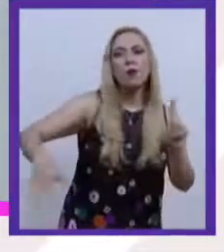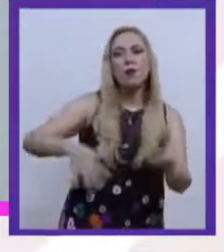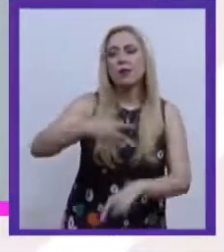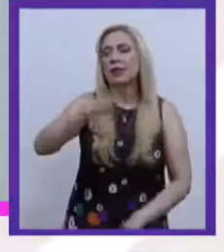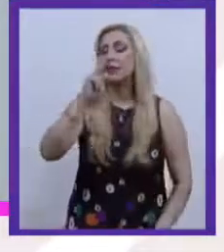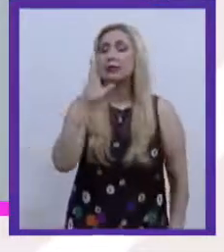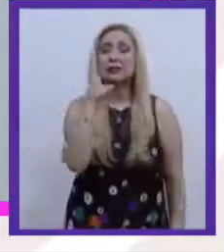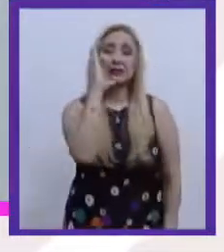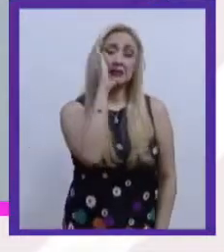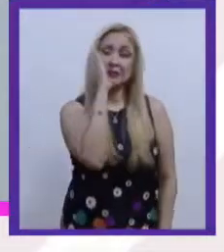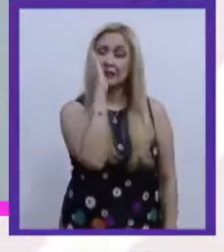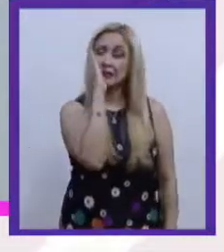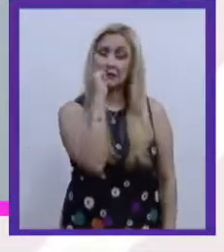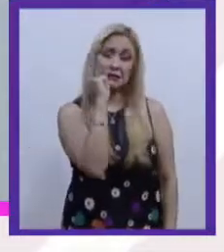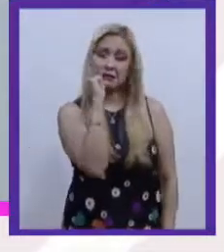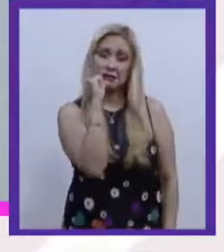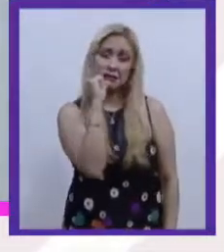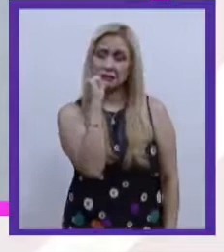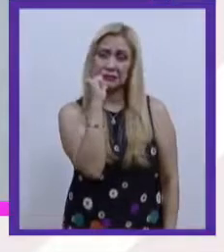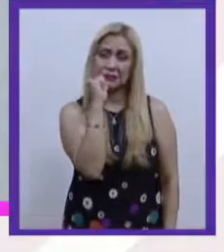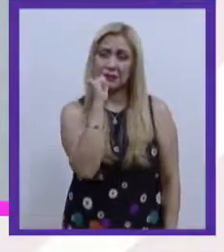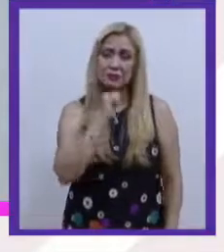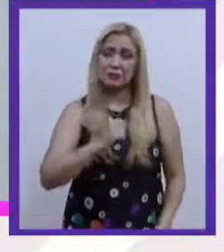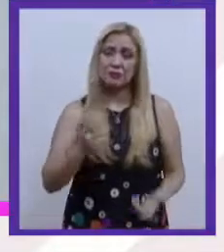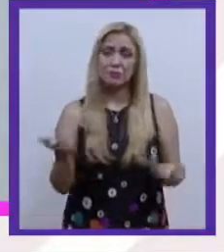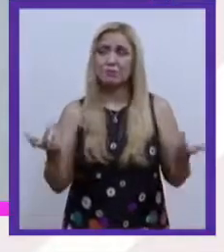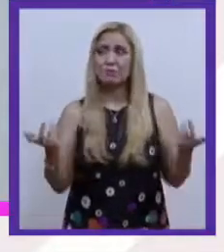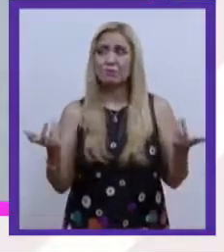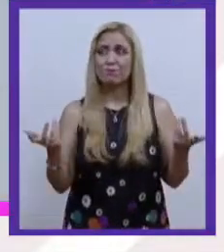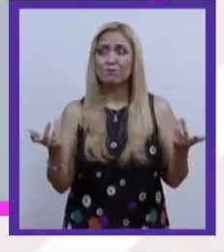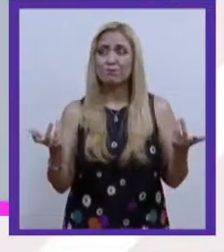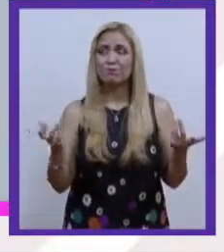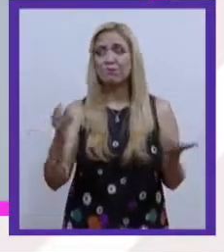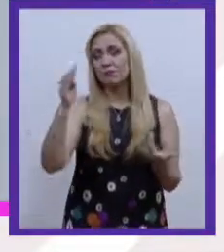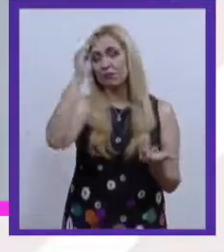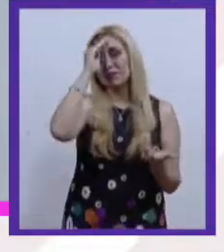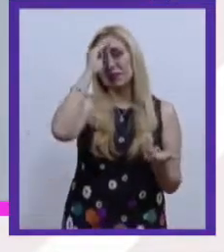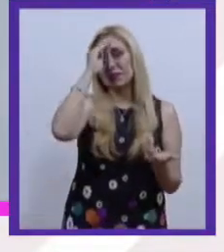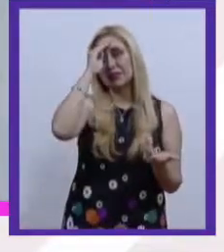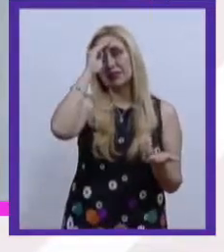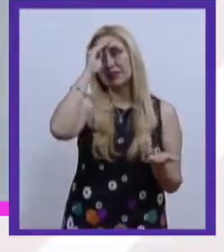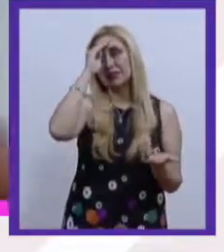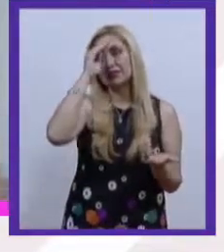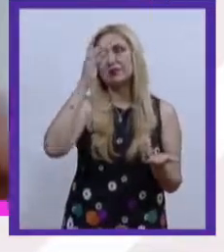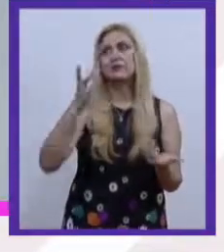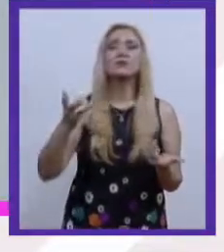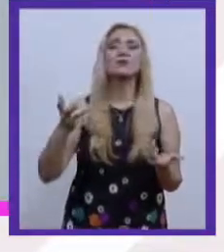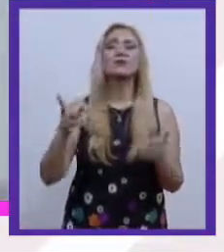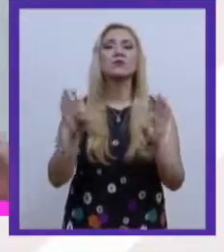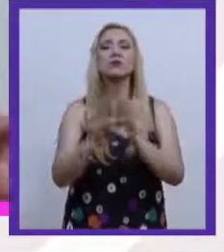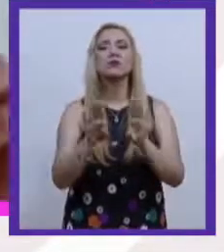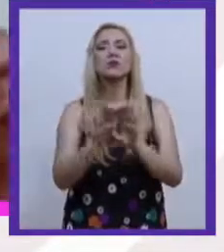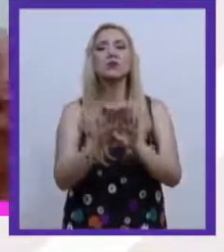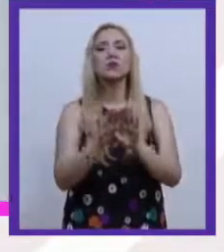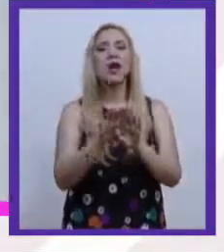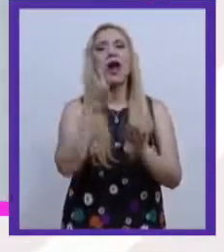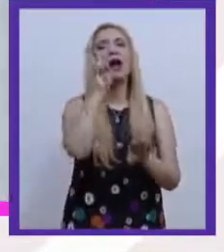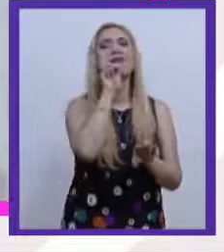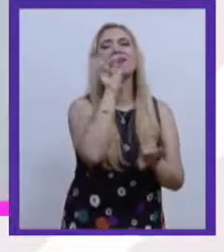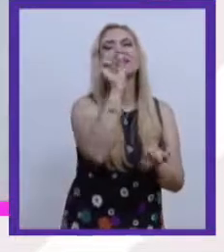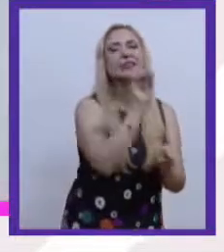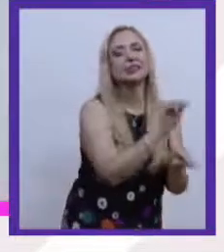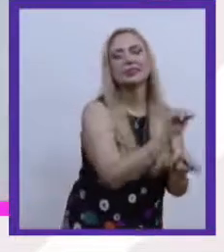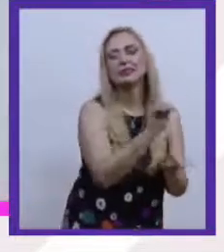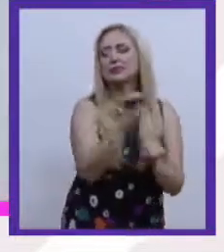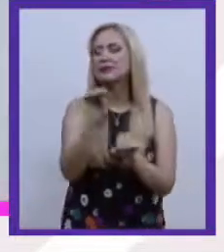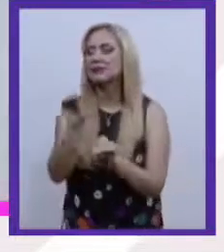podemos, digamos, no podemos también, ¿no? Como encontrar paliativos a la